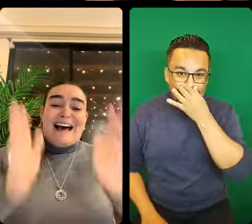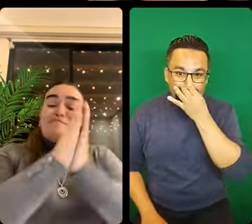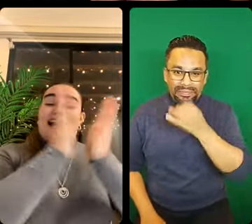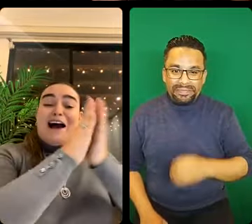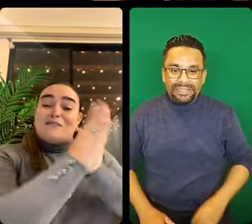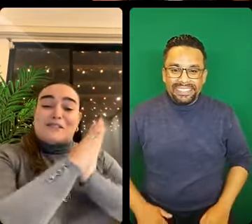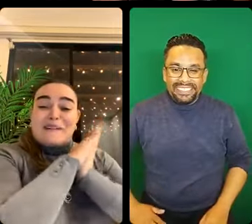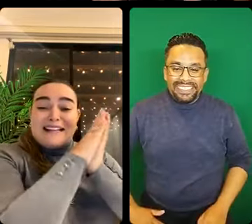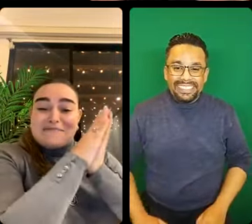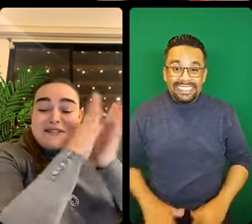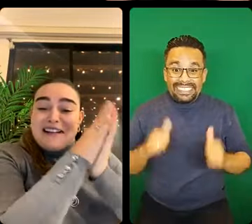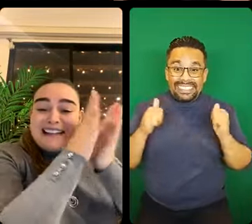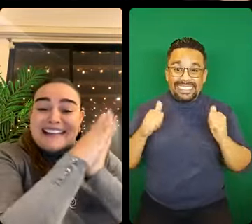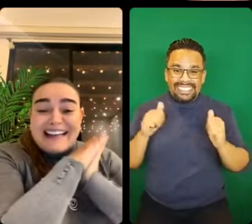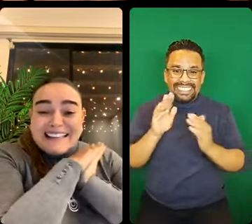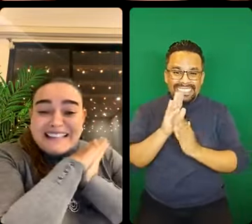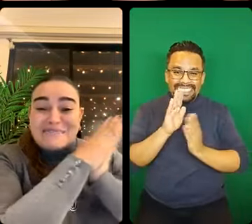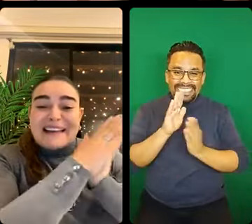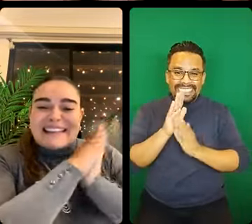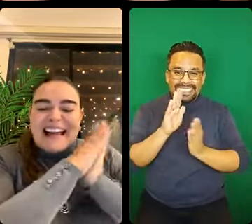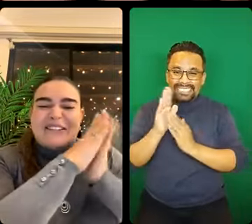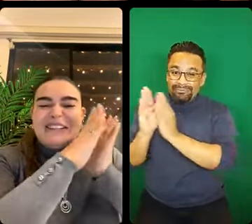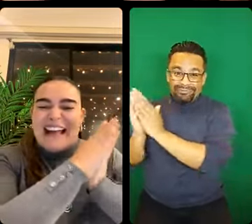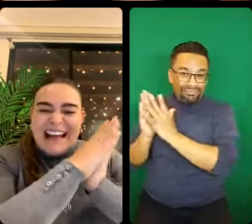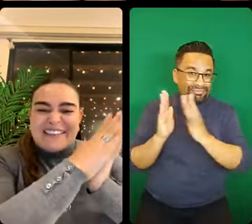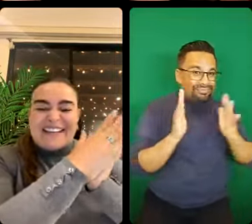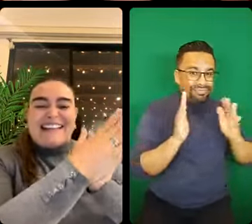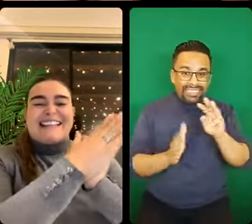No, aplausos para esa primera.